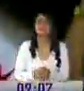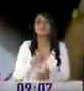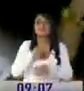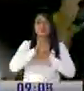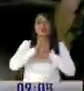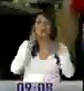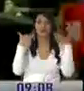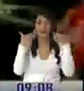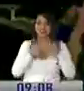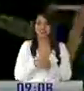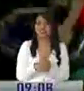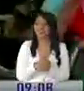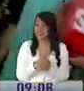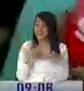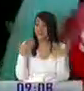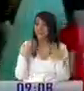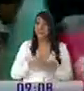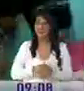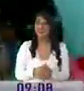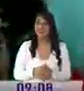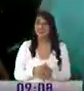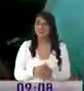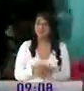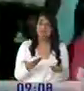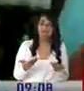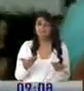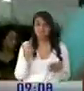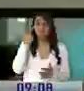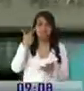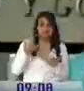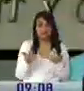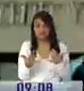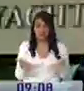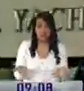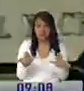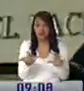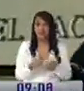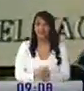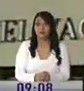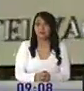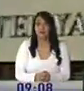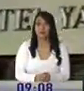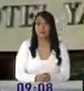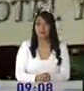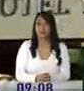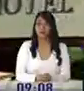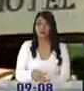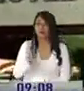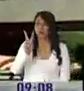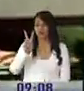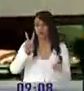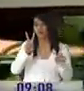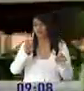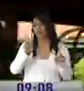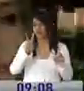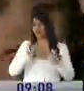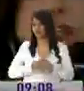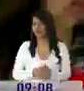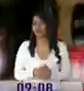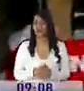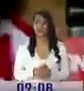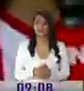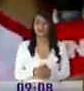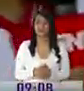Guayaquil de Guayaquil bueno y las expectativas por el partido de hoy 21 21 bueno tenemos entendido Roberto